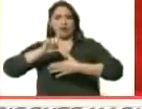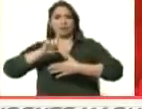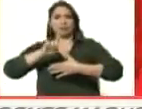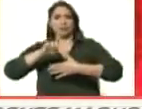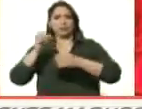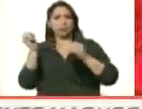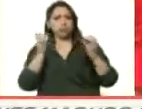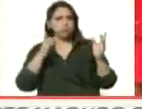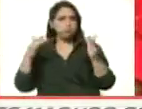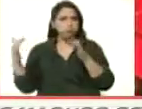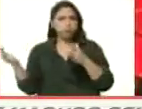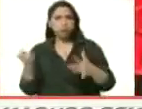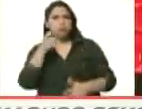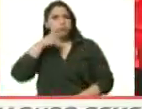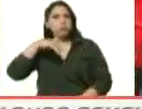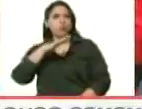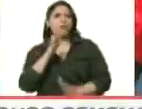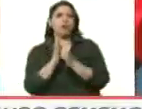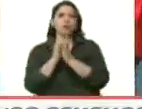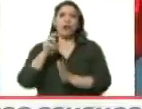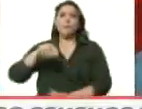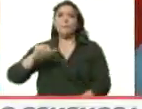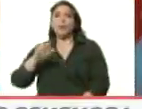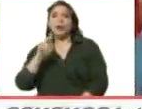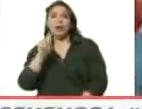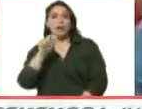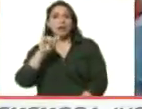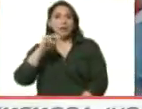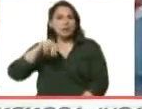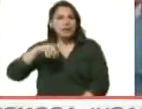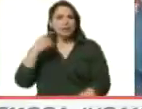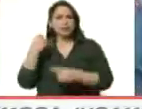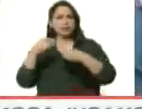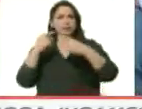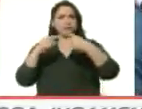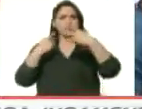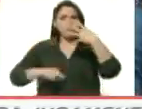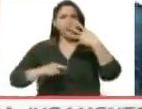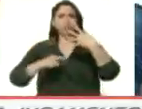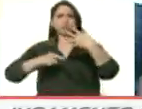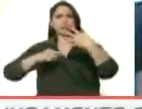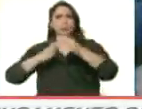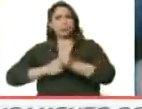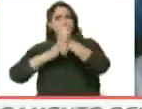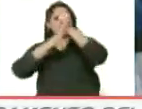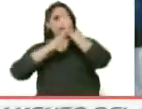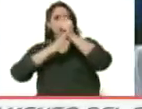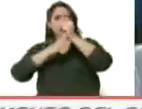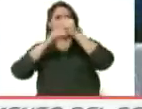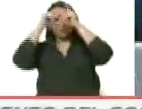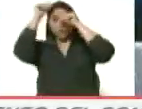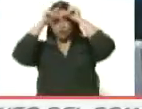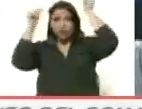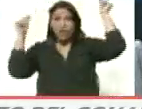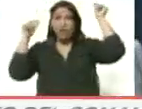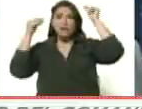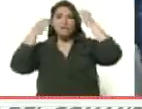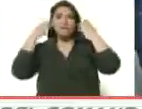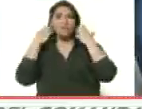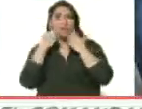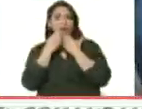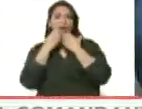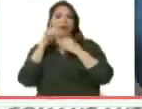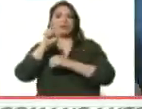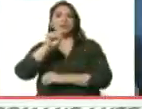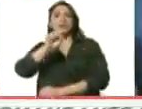es la brisa de los pueblos, es San Martín, es O'Higgins, es José Martí, es El Che, es Fidel, es Sandino, es